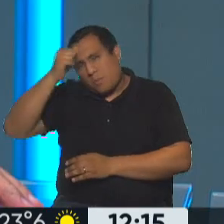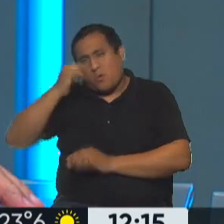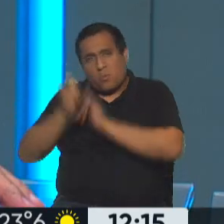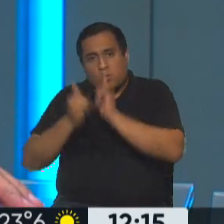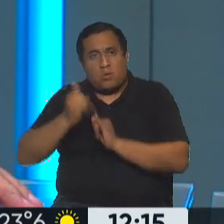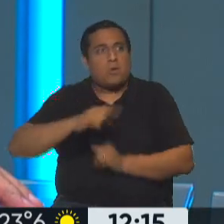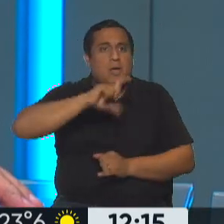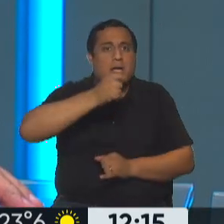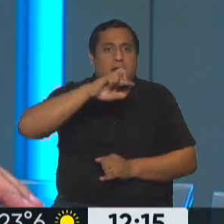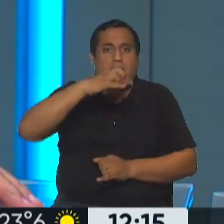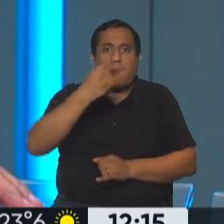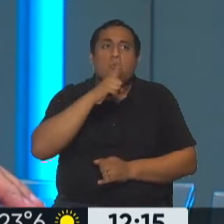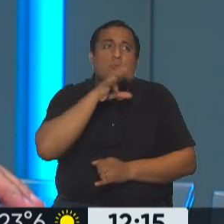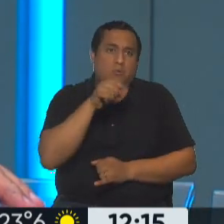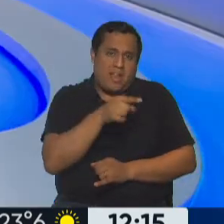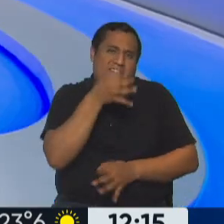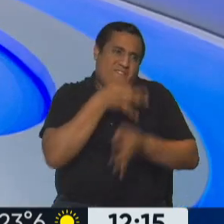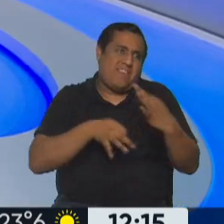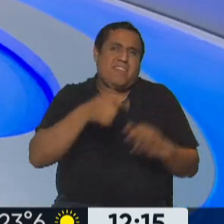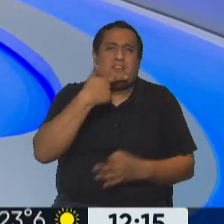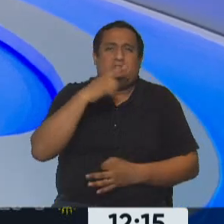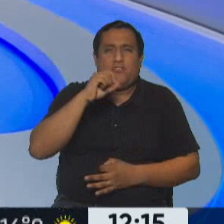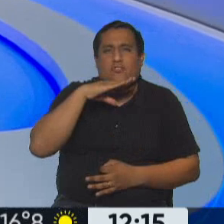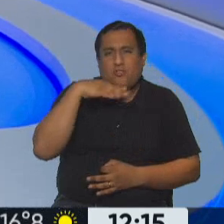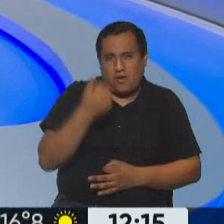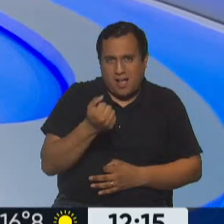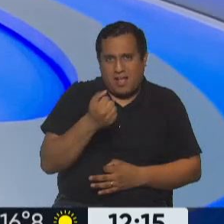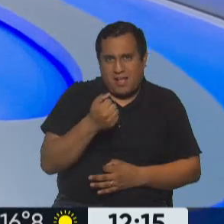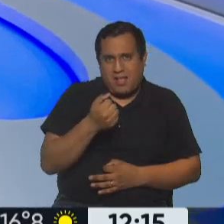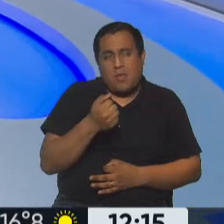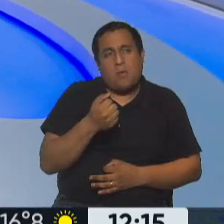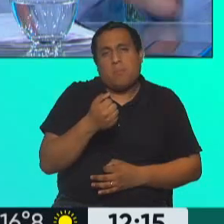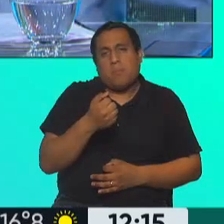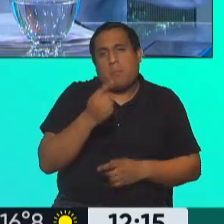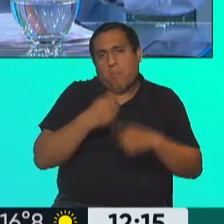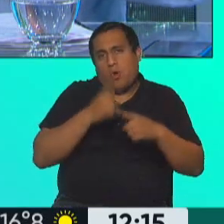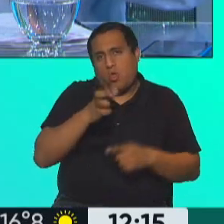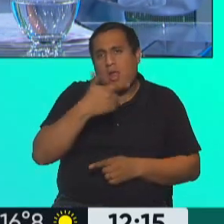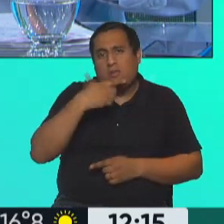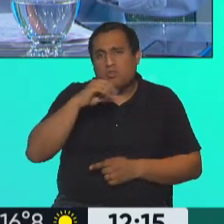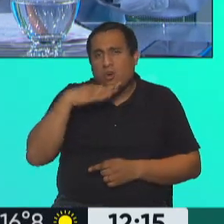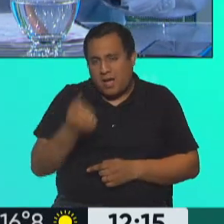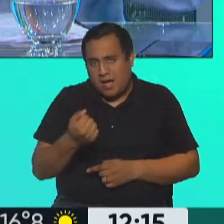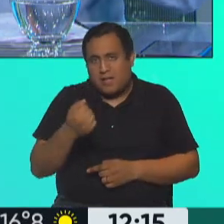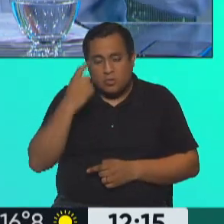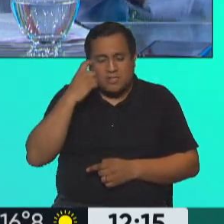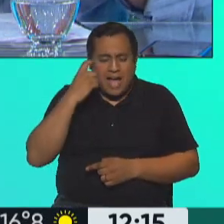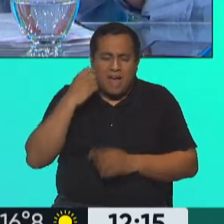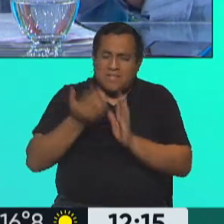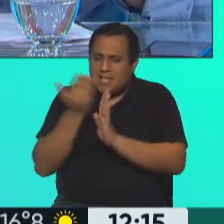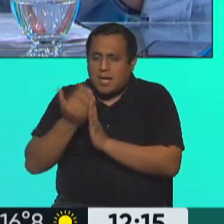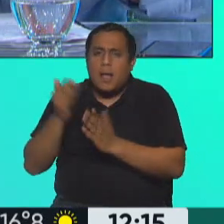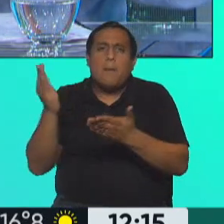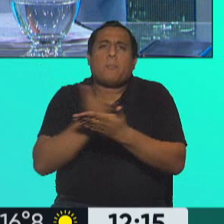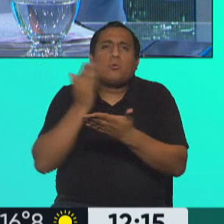Nicky Caputo, que vendió soja por el dólar soja. Entonces es muy importante desagregar cuántos pequeños